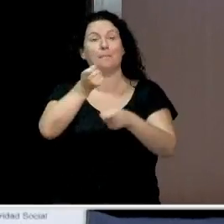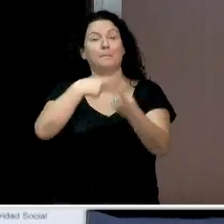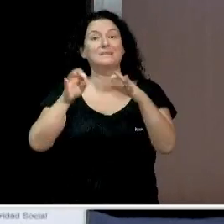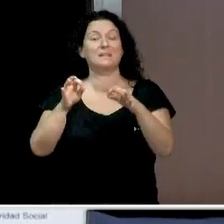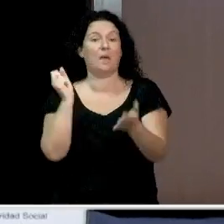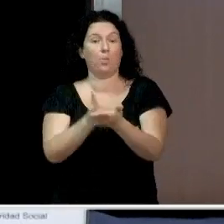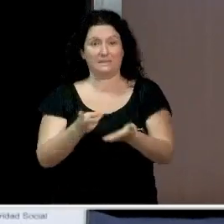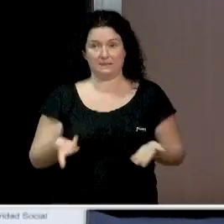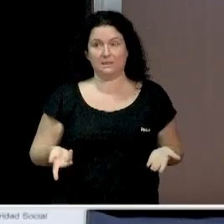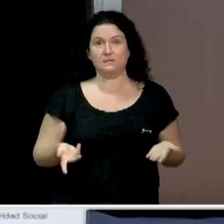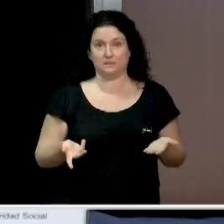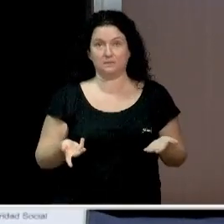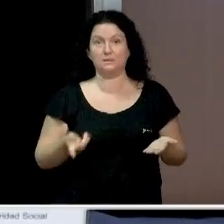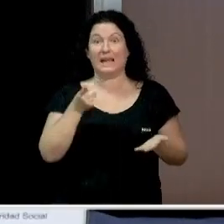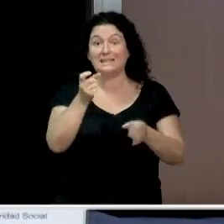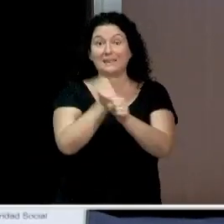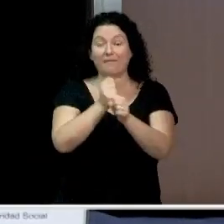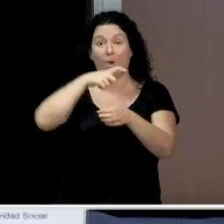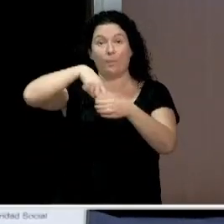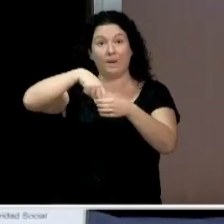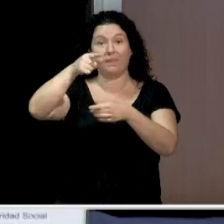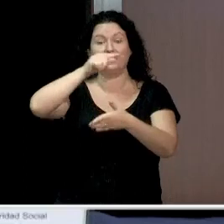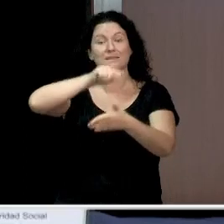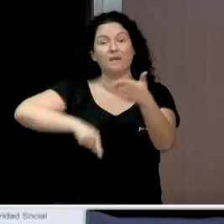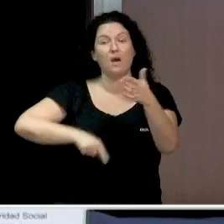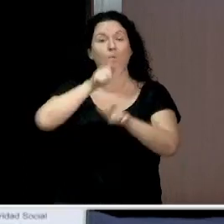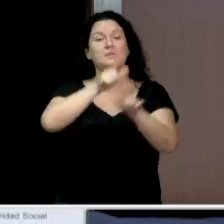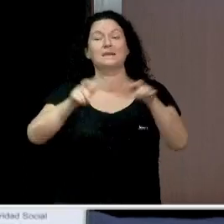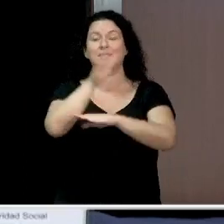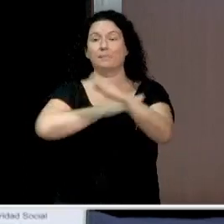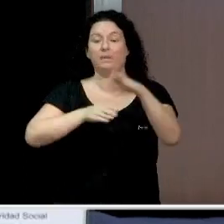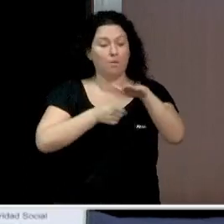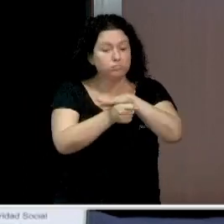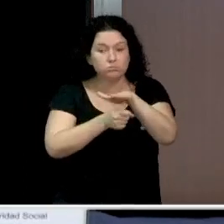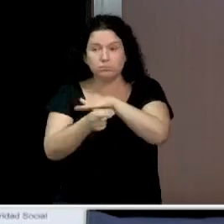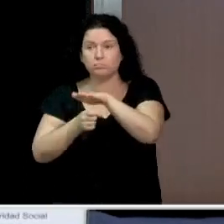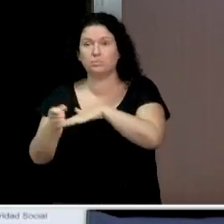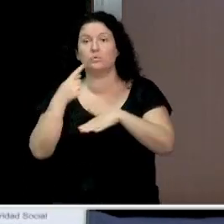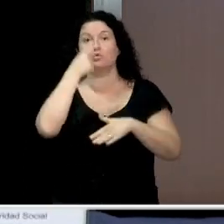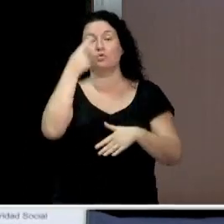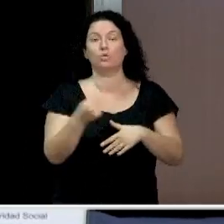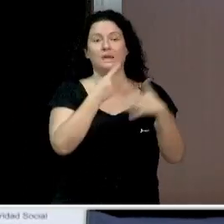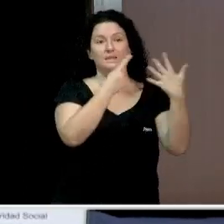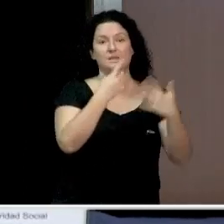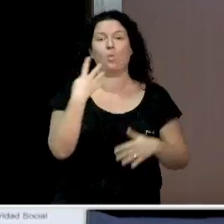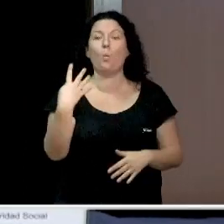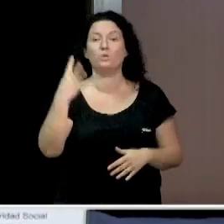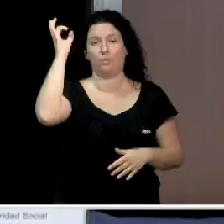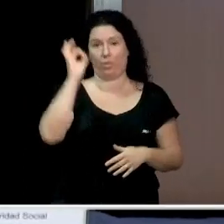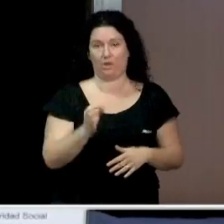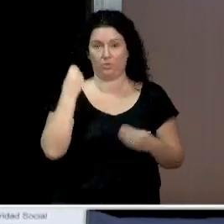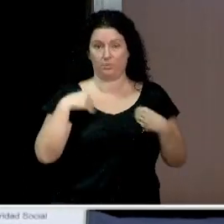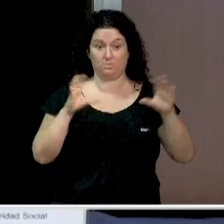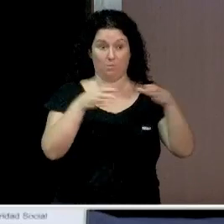apuestas. Ocupación en que los contratos a personas con discapacidad supusieron el 64% del